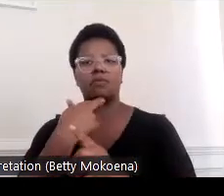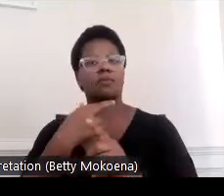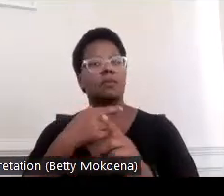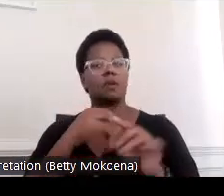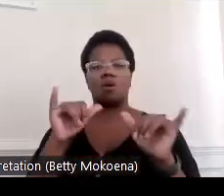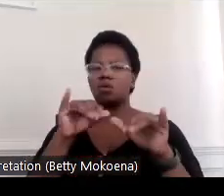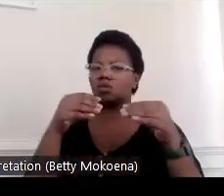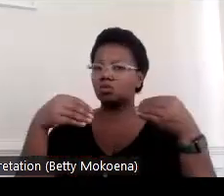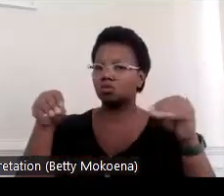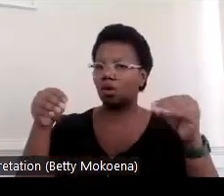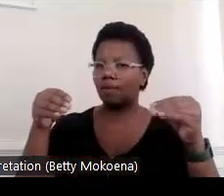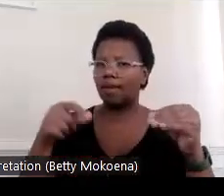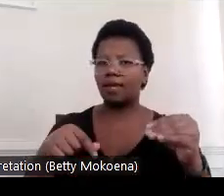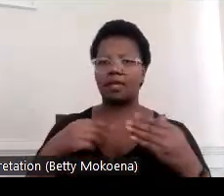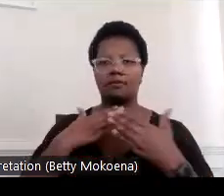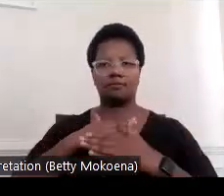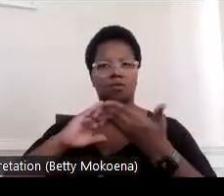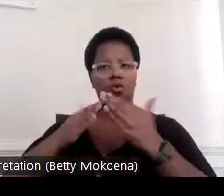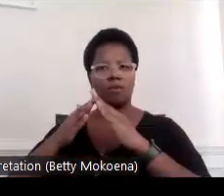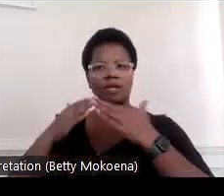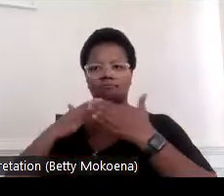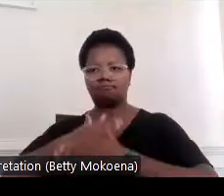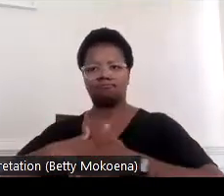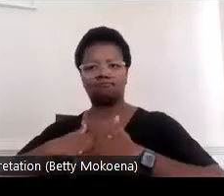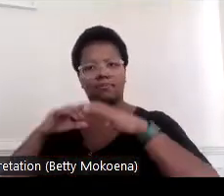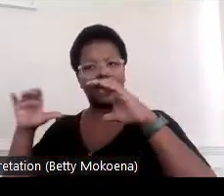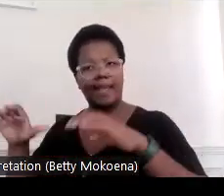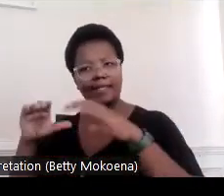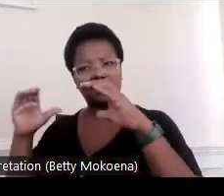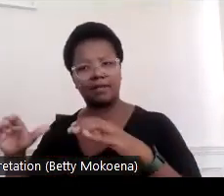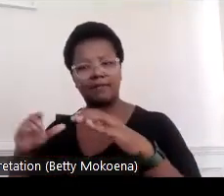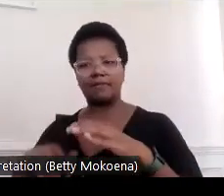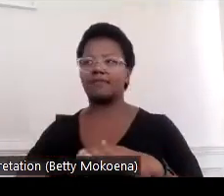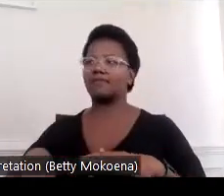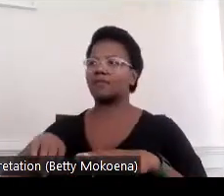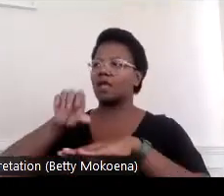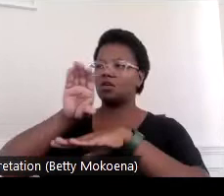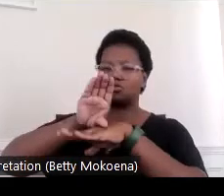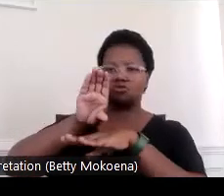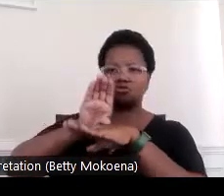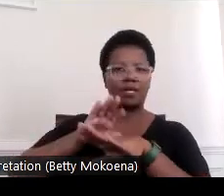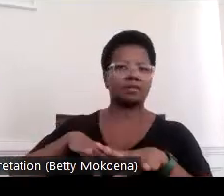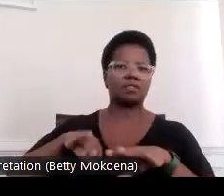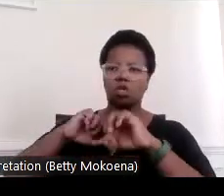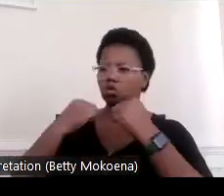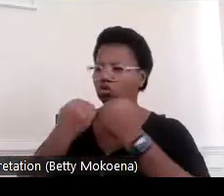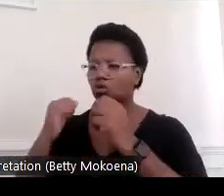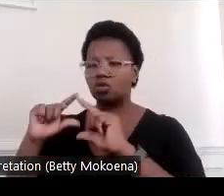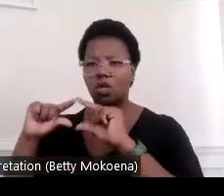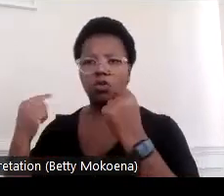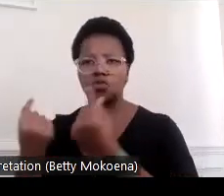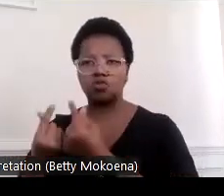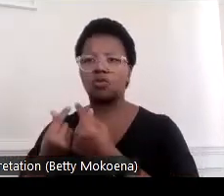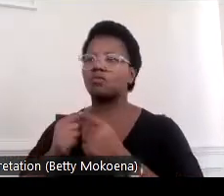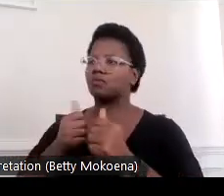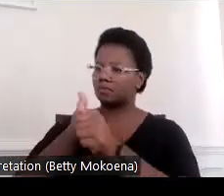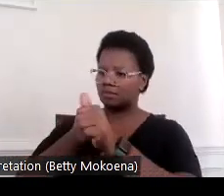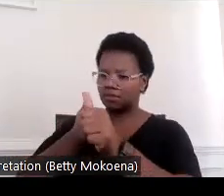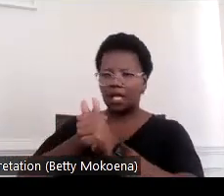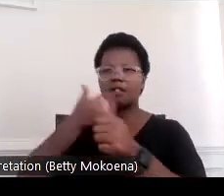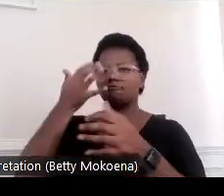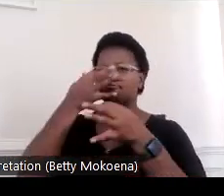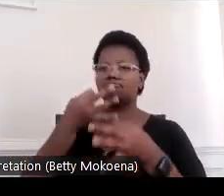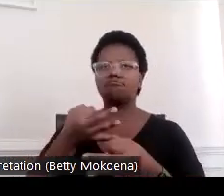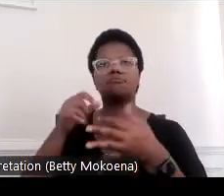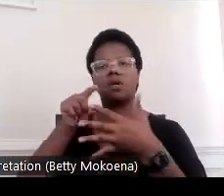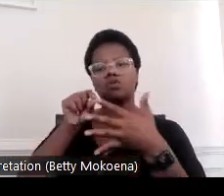de varias opciones lo mismo con ir de compras recreación iglesia grupos sociales tener opciones y luego tomar